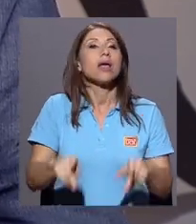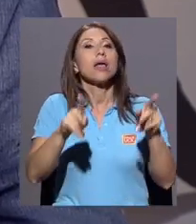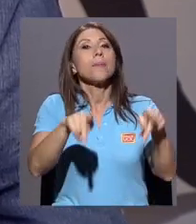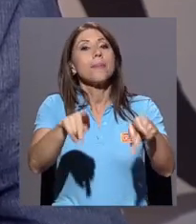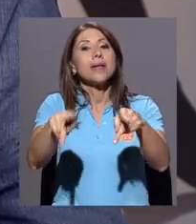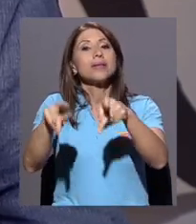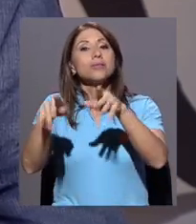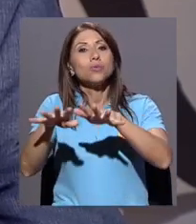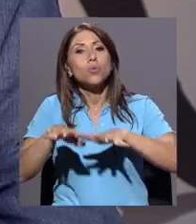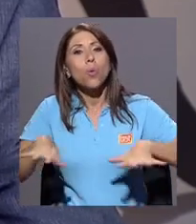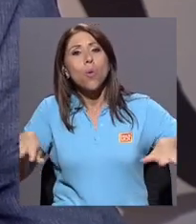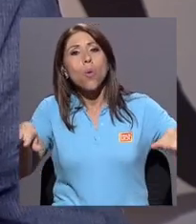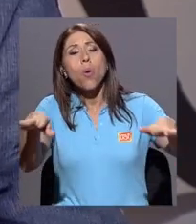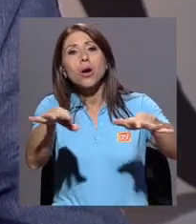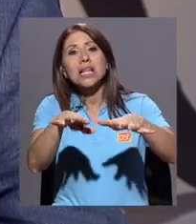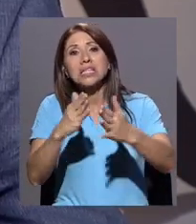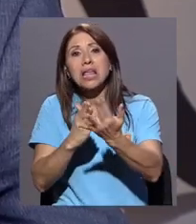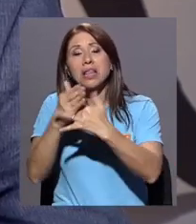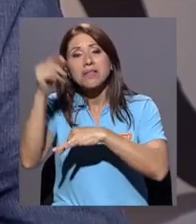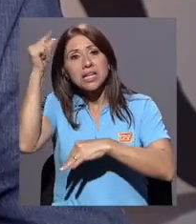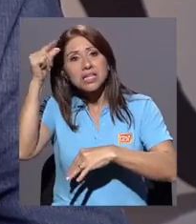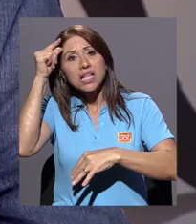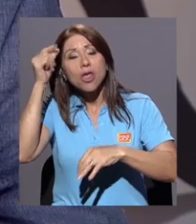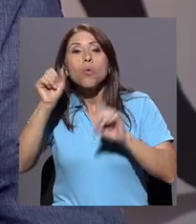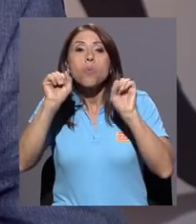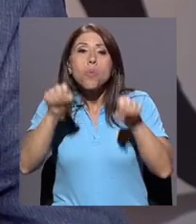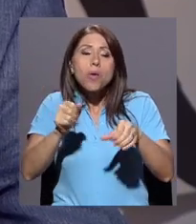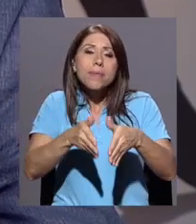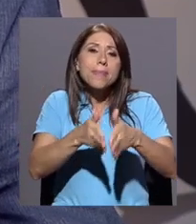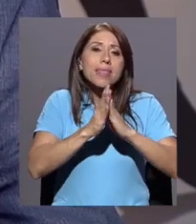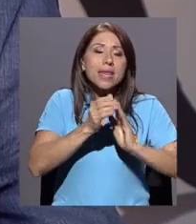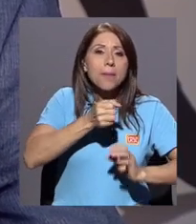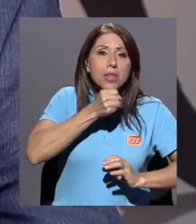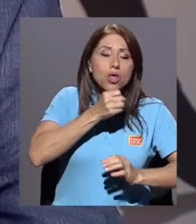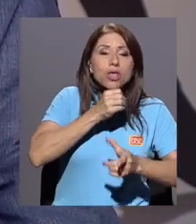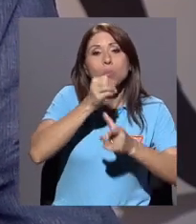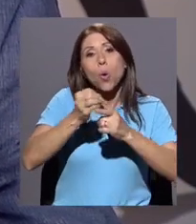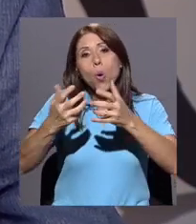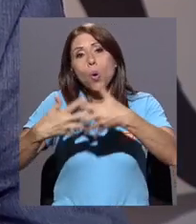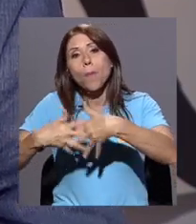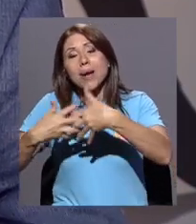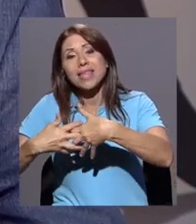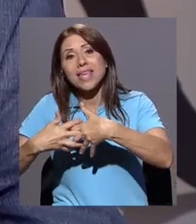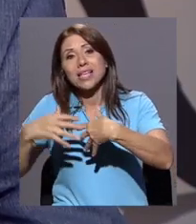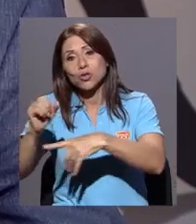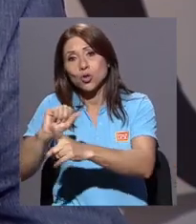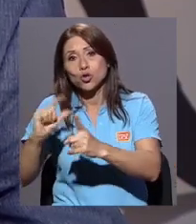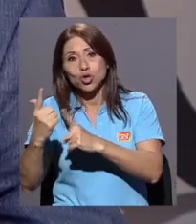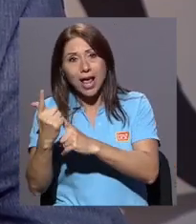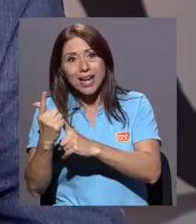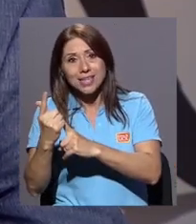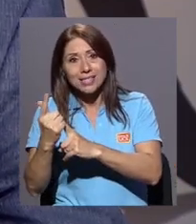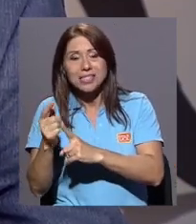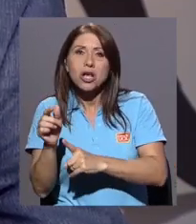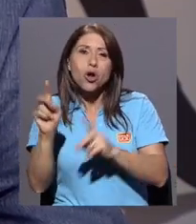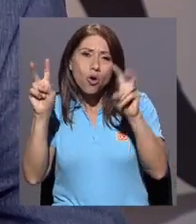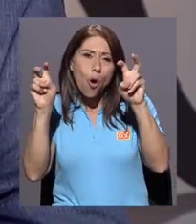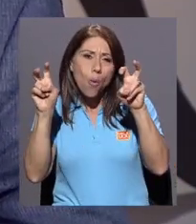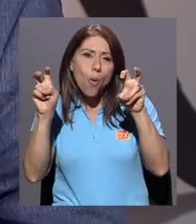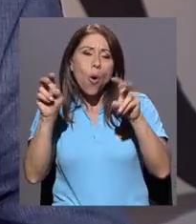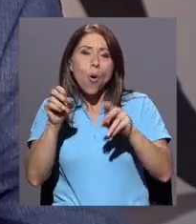una parte, el público, a través del Estado, le puede pedir al periodismo o a compañías de medios sociales, que de hecho actúan como